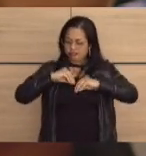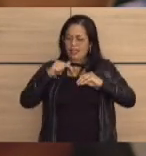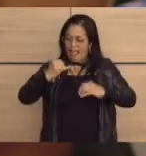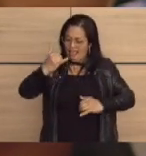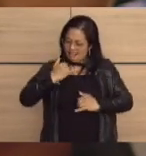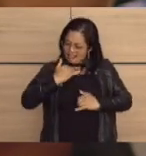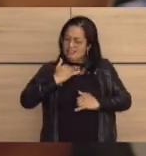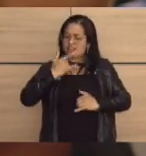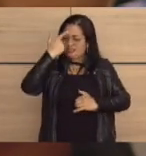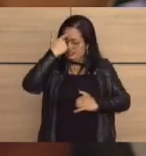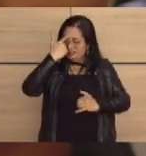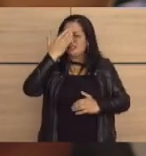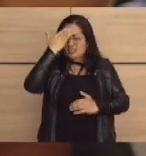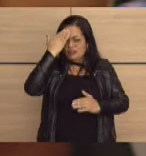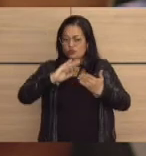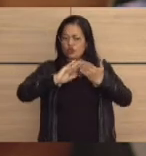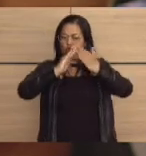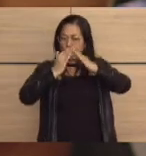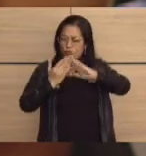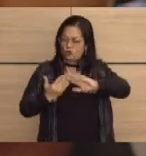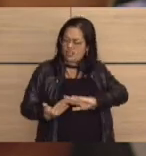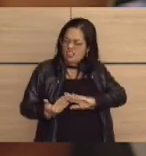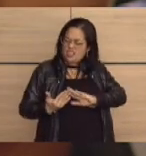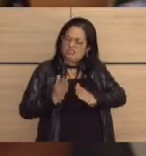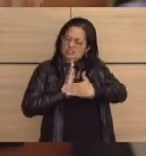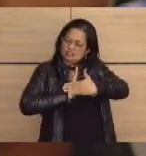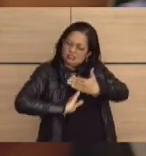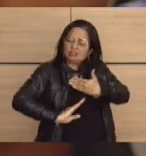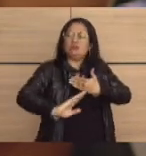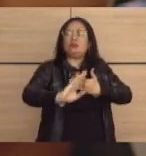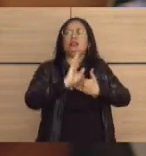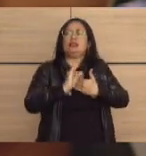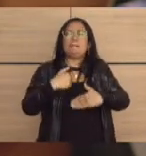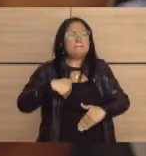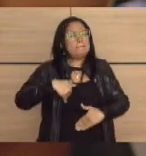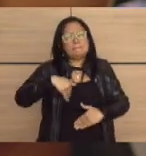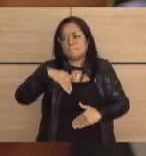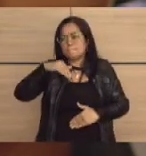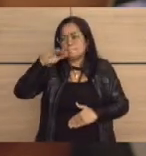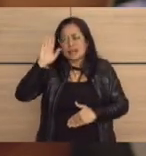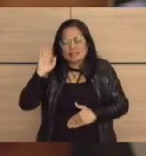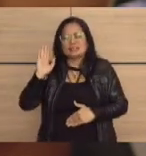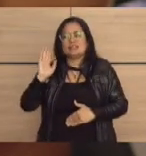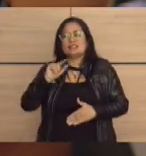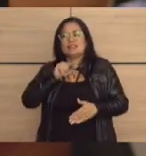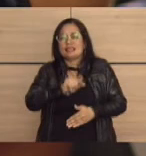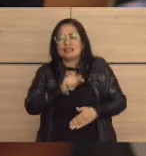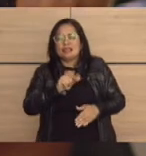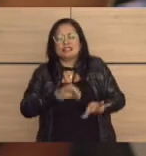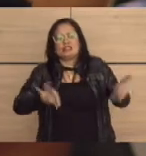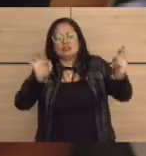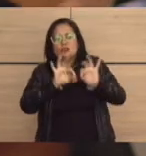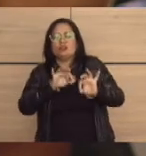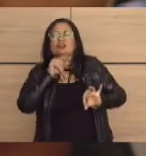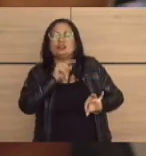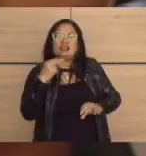nuestra comunidad más humilde y a veces incluso la más supuestamente iletrada era la que mejor sabía